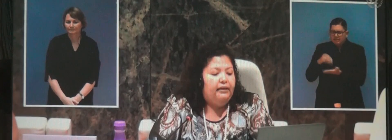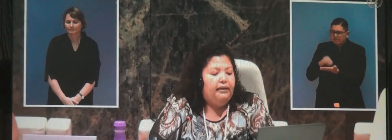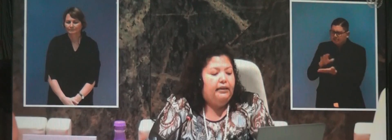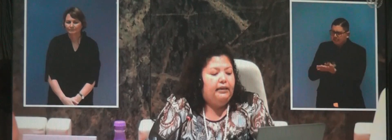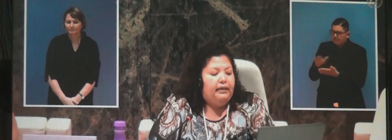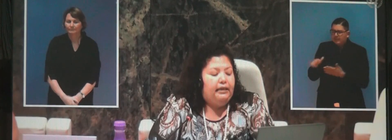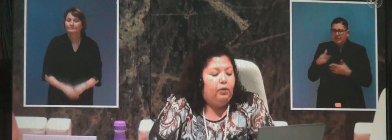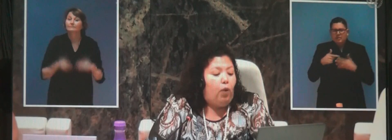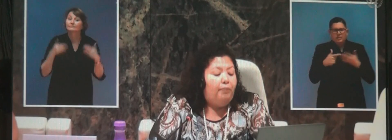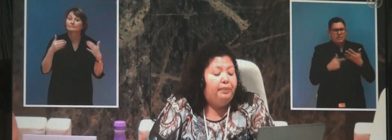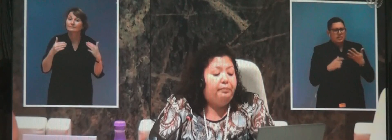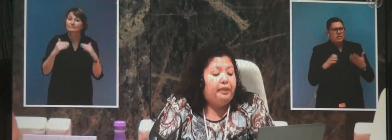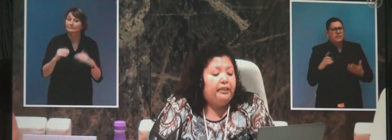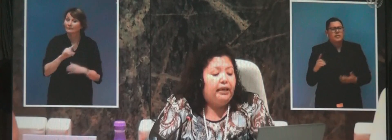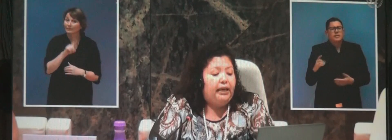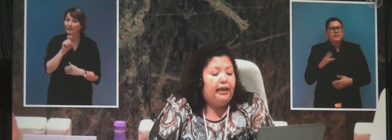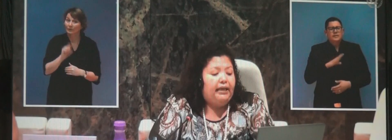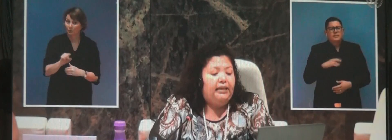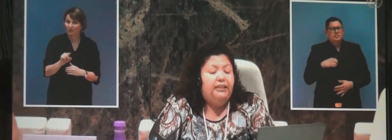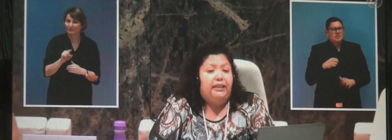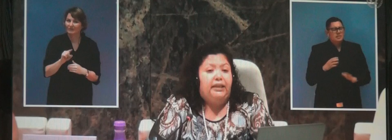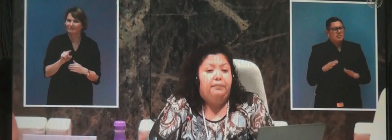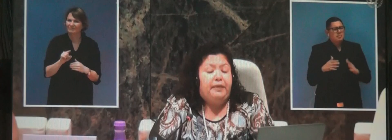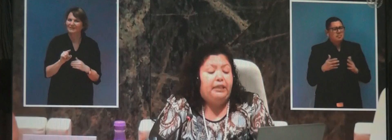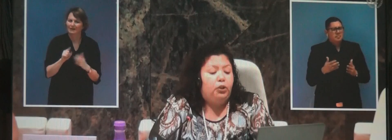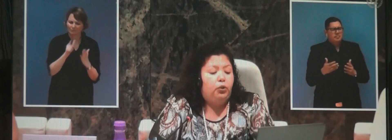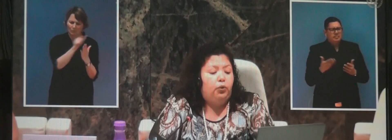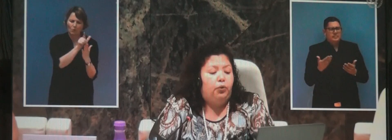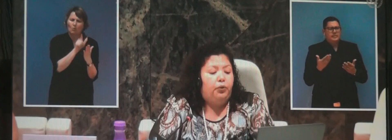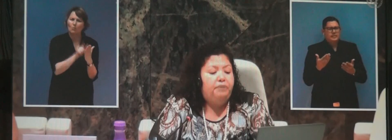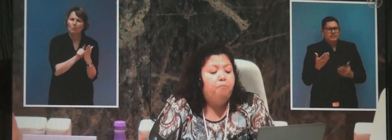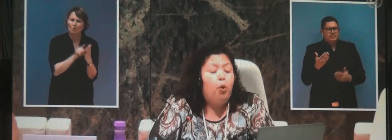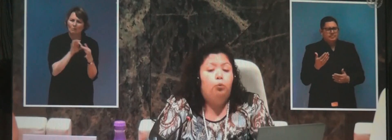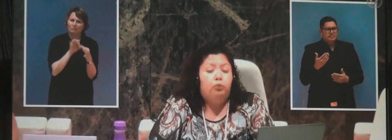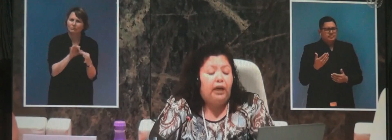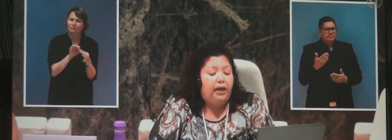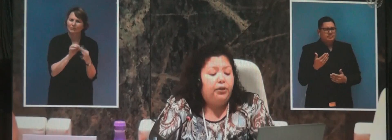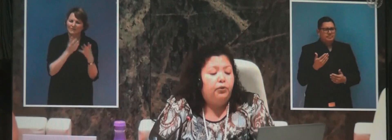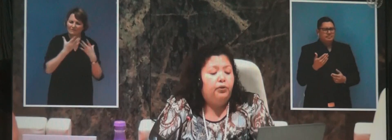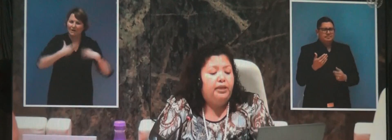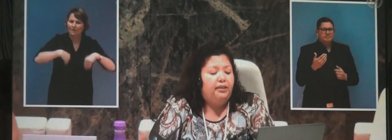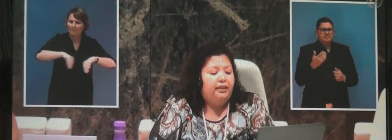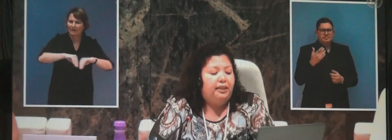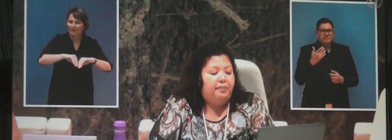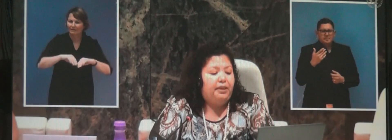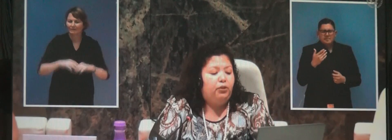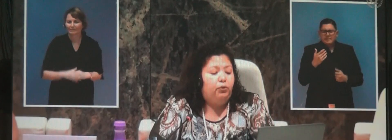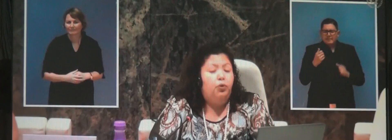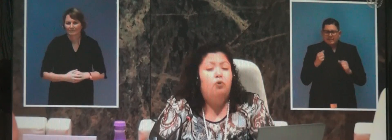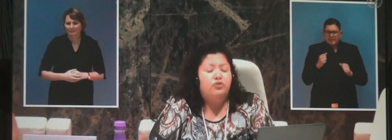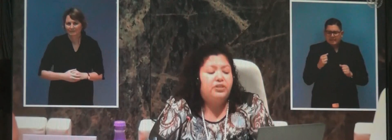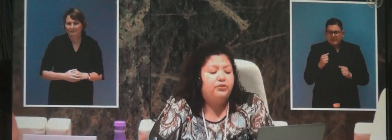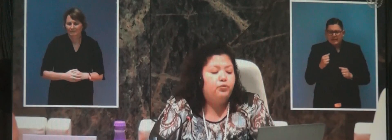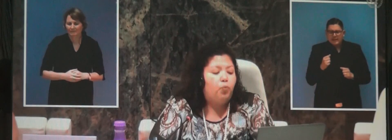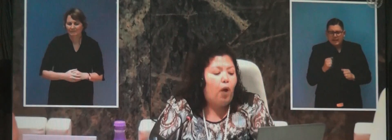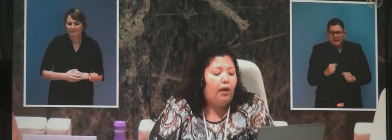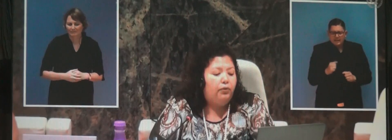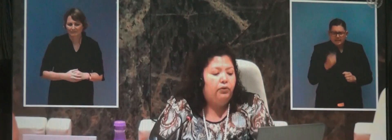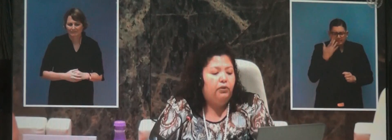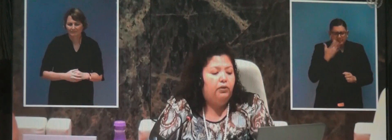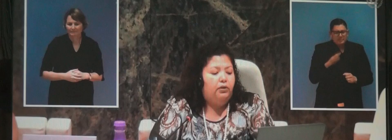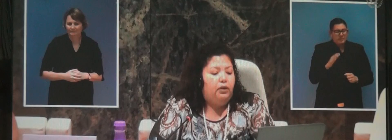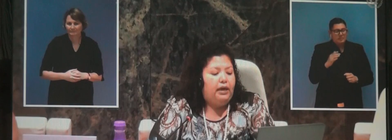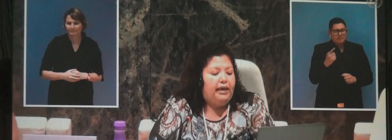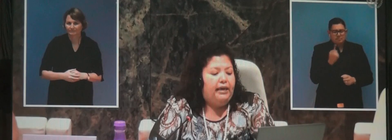Familia, el cual permite el internamiento involuntario y el tratamiento no